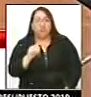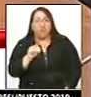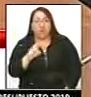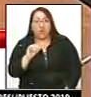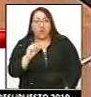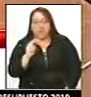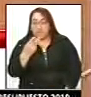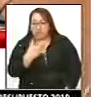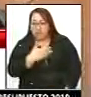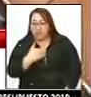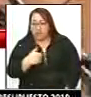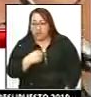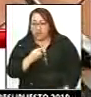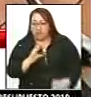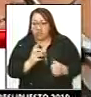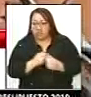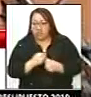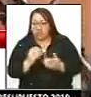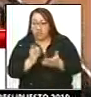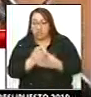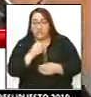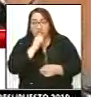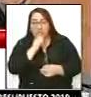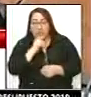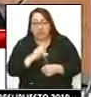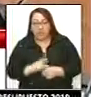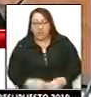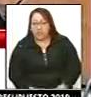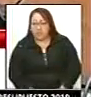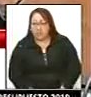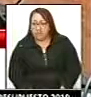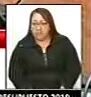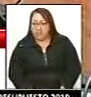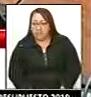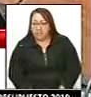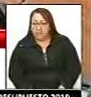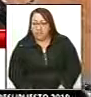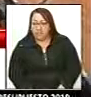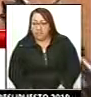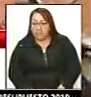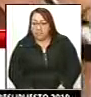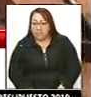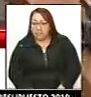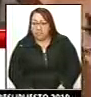es vicepresidente de la Asociación de Colegios Privados de Lima.